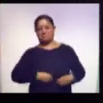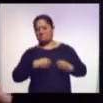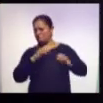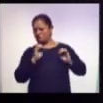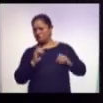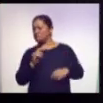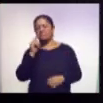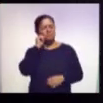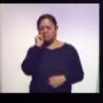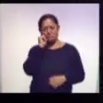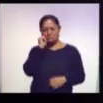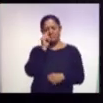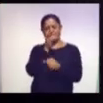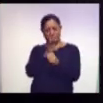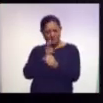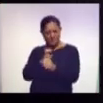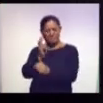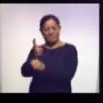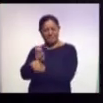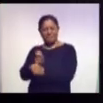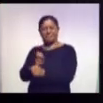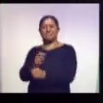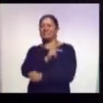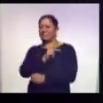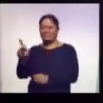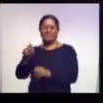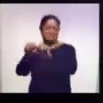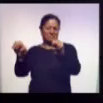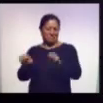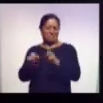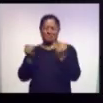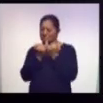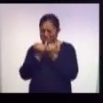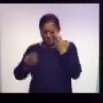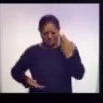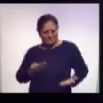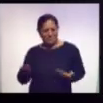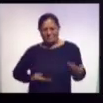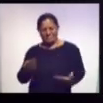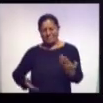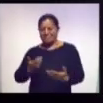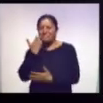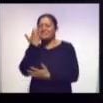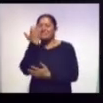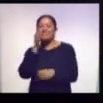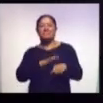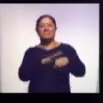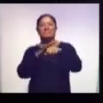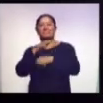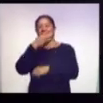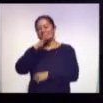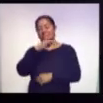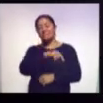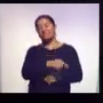todo, están invitados Mario, entonces bueno, pues todo el equipo también que vaya a bailar. Claro. Nosotros queremos seguir la fiesta y si ya terminó lo